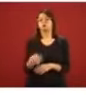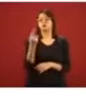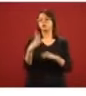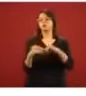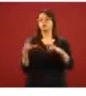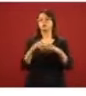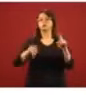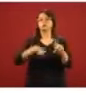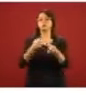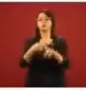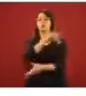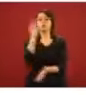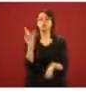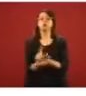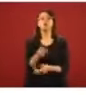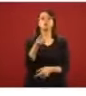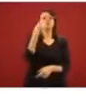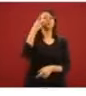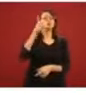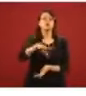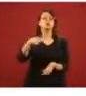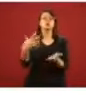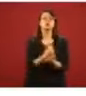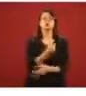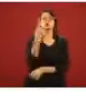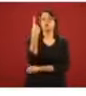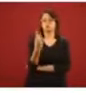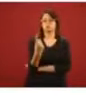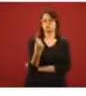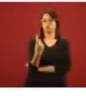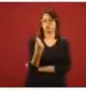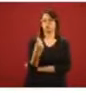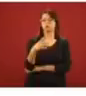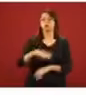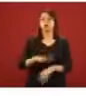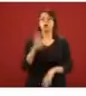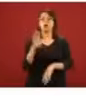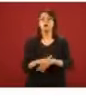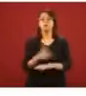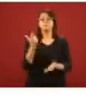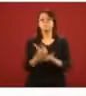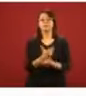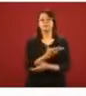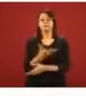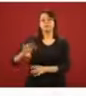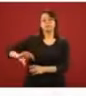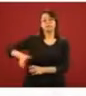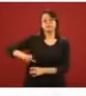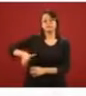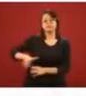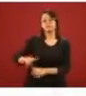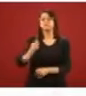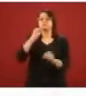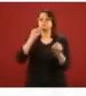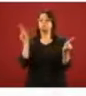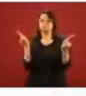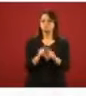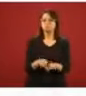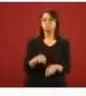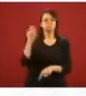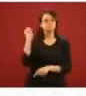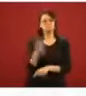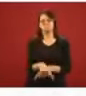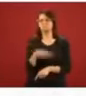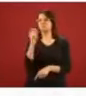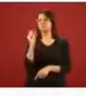7.41 pesos por litro, un margen de 1.92 pesos. La más cara en cilindros, otra vez gas Menjuc, fue el carero